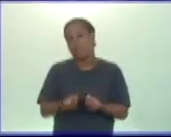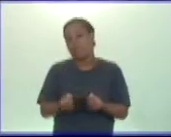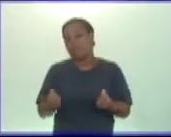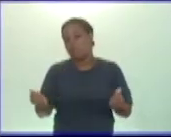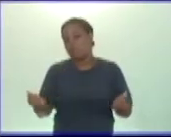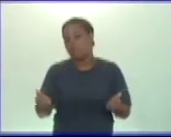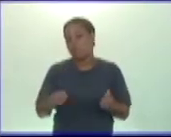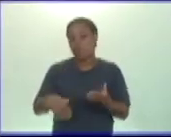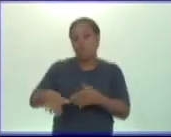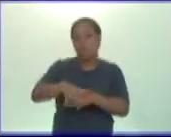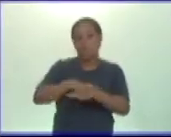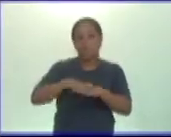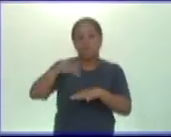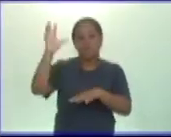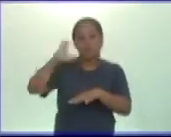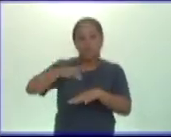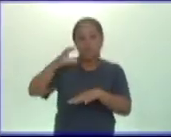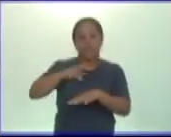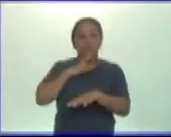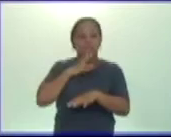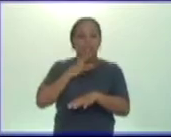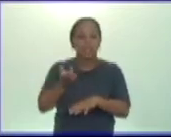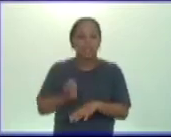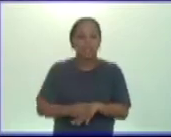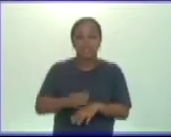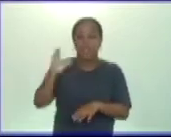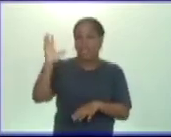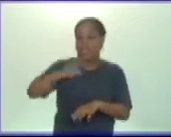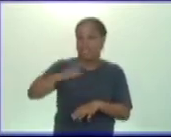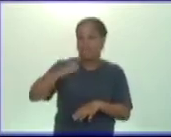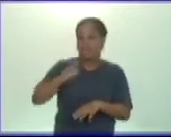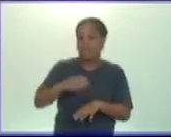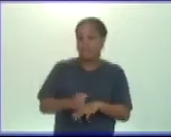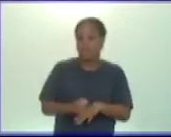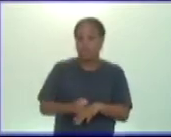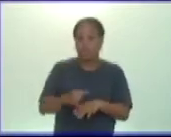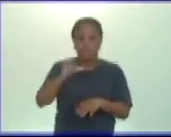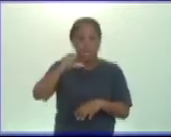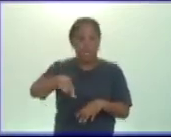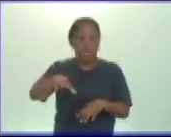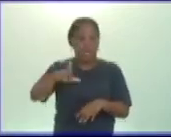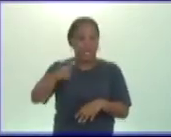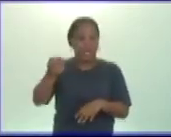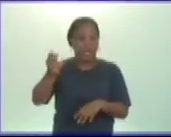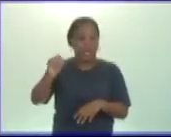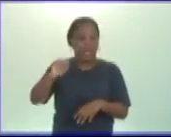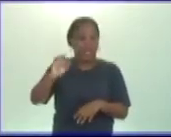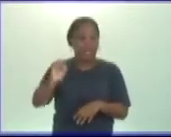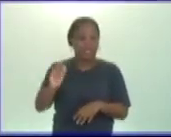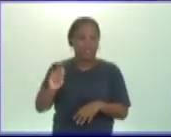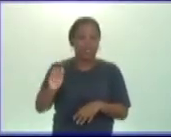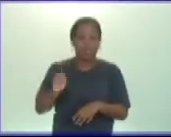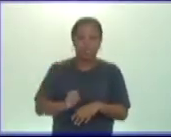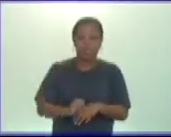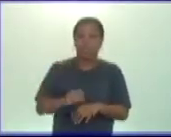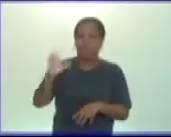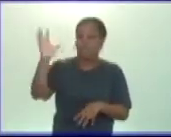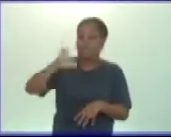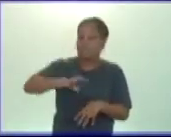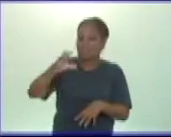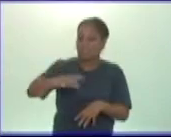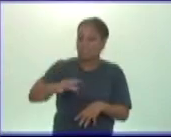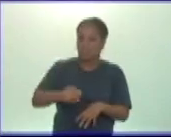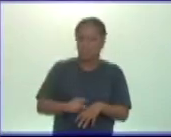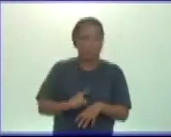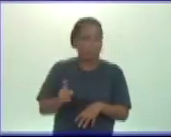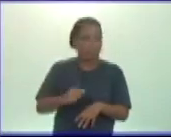produce. El suelo de granito o cuarzo, la lluvia ácida causa grandes estragos, ya que estos suelos no